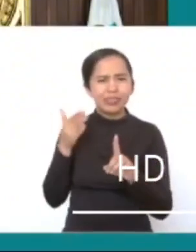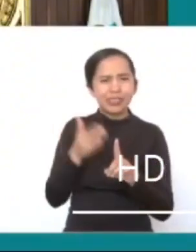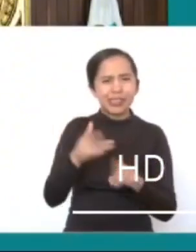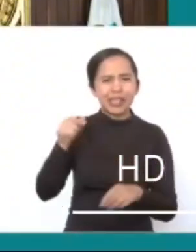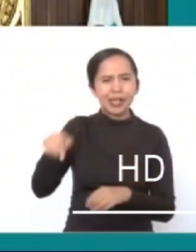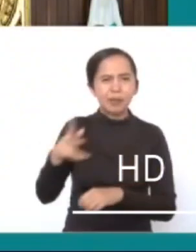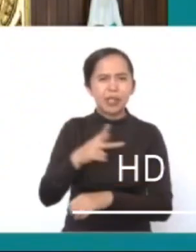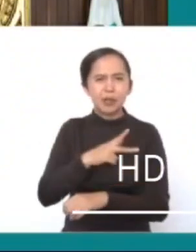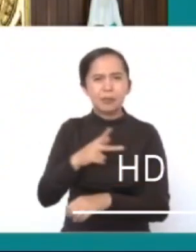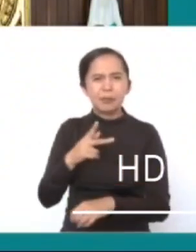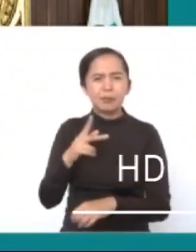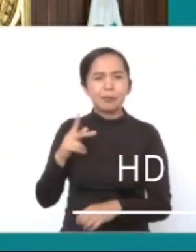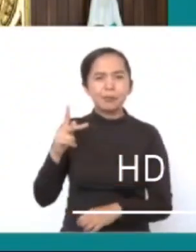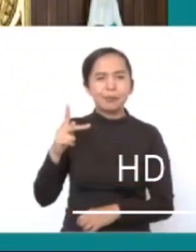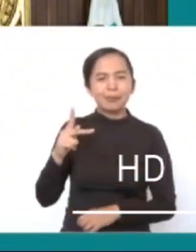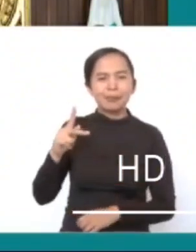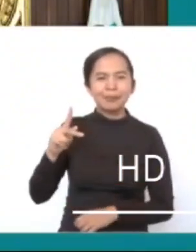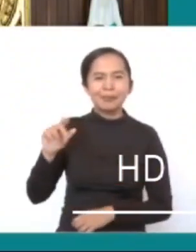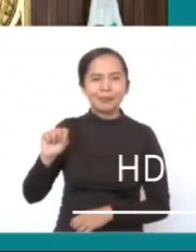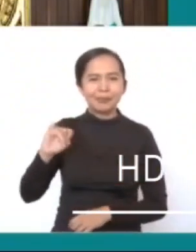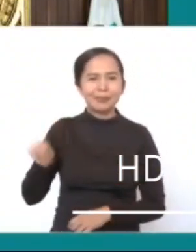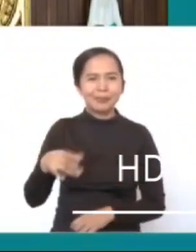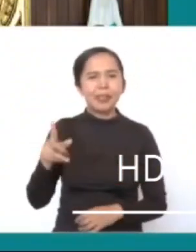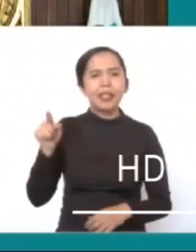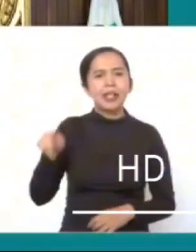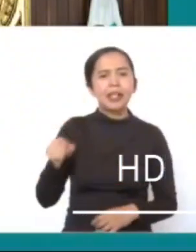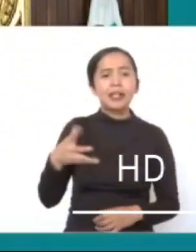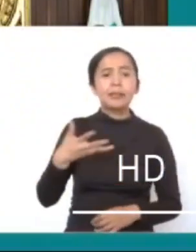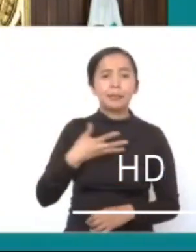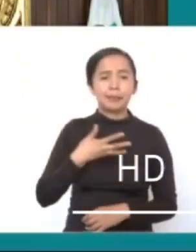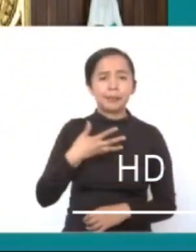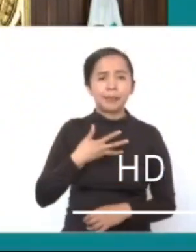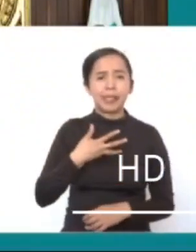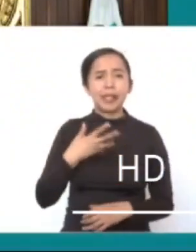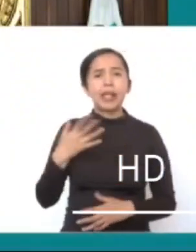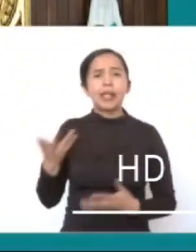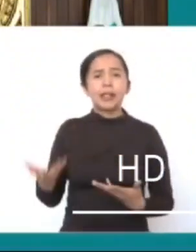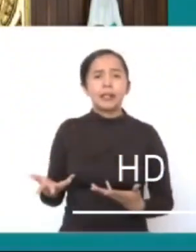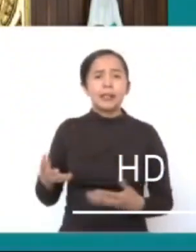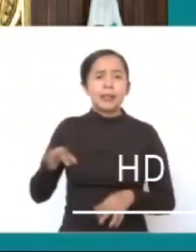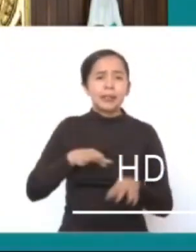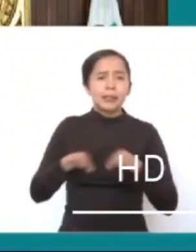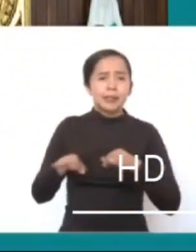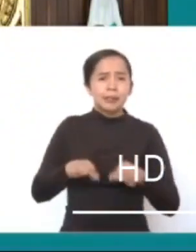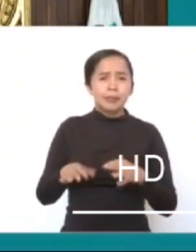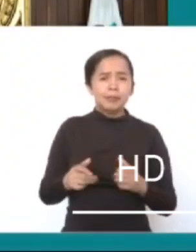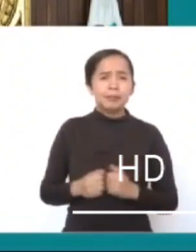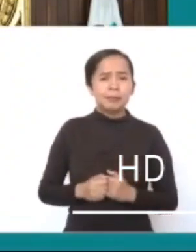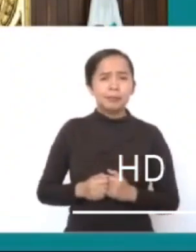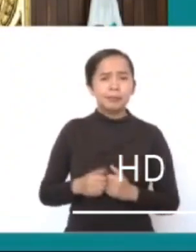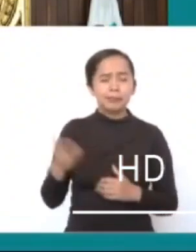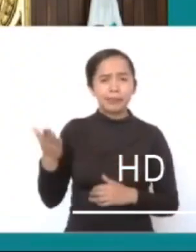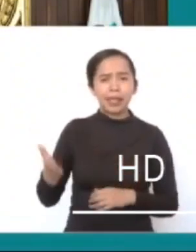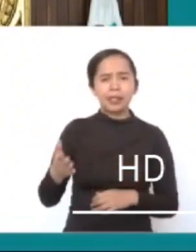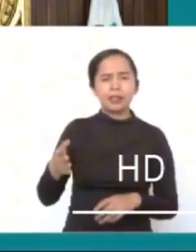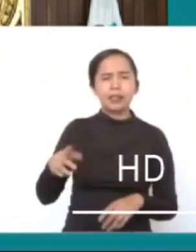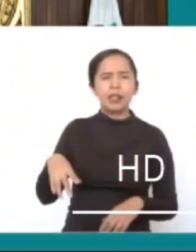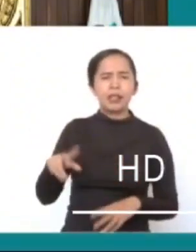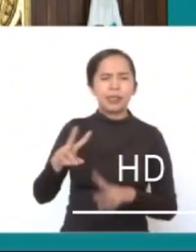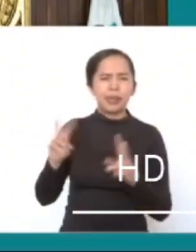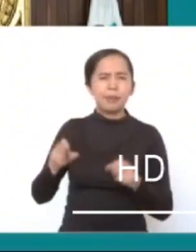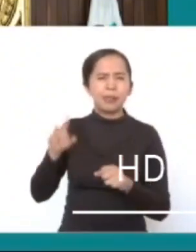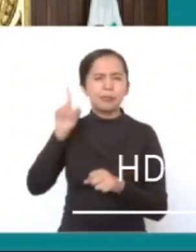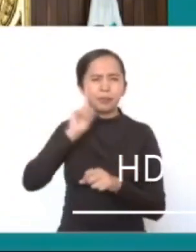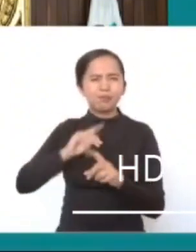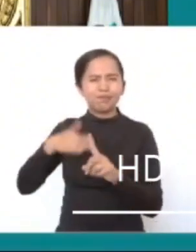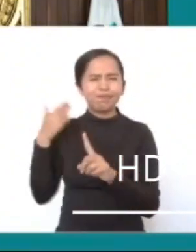la Ciudad de México, personal judicial participó en el curso Transversalidad de la Perspectiva de Género